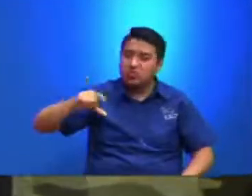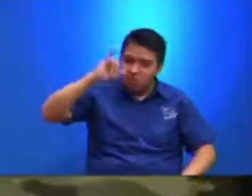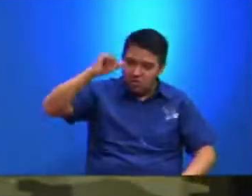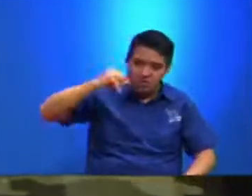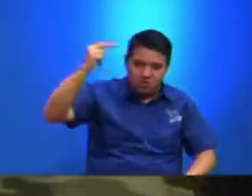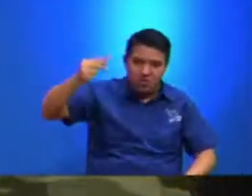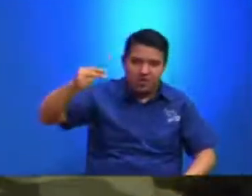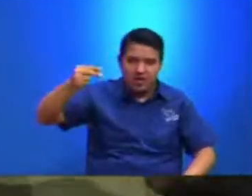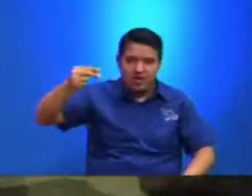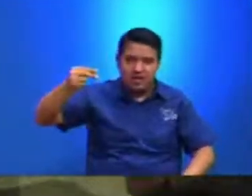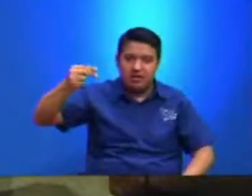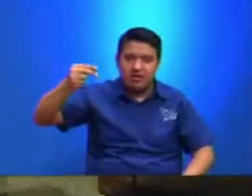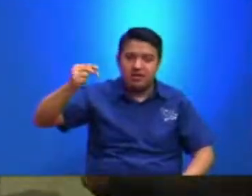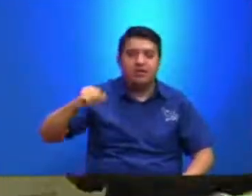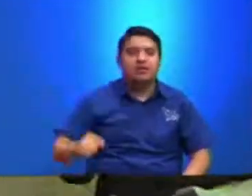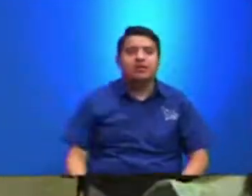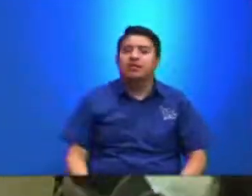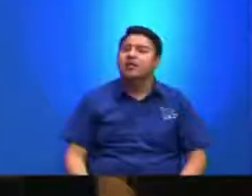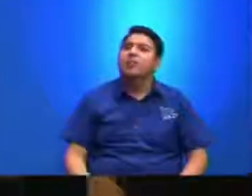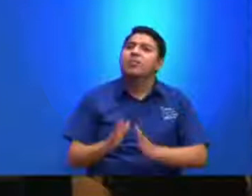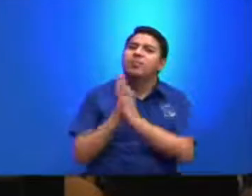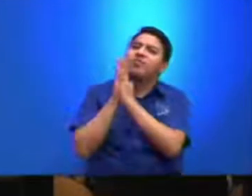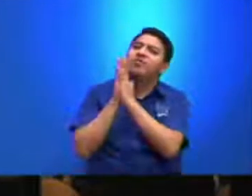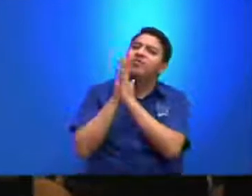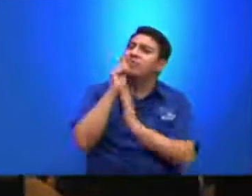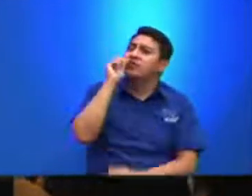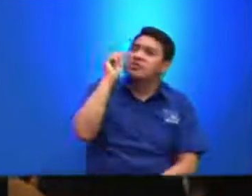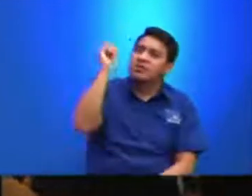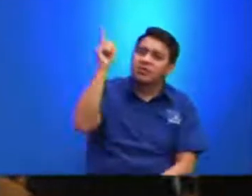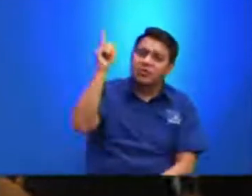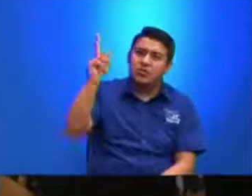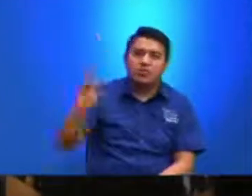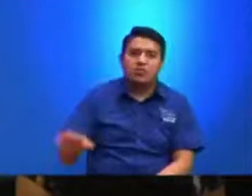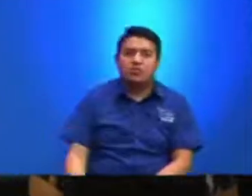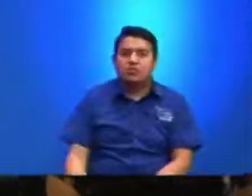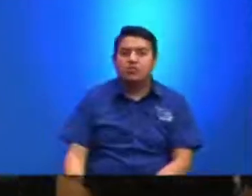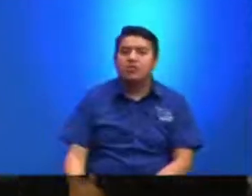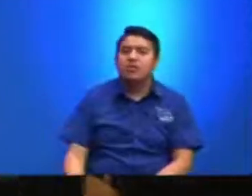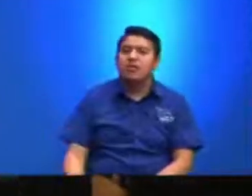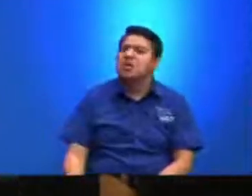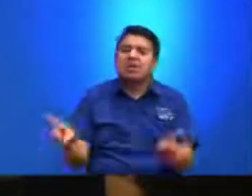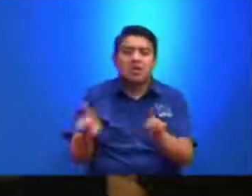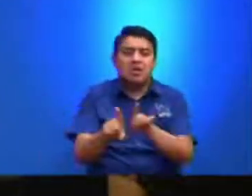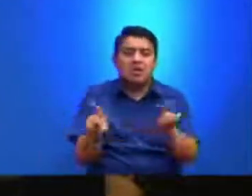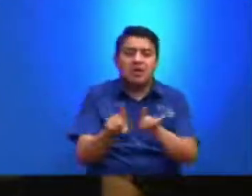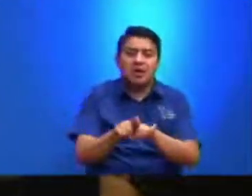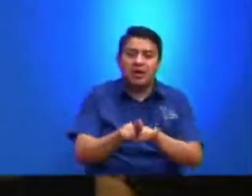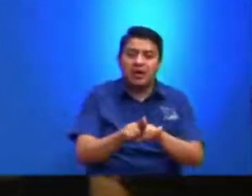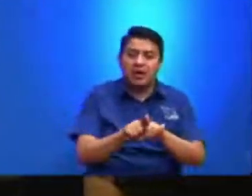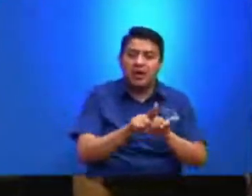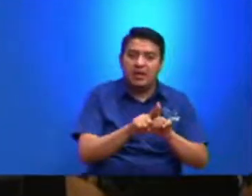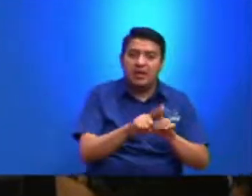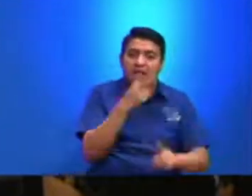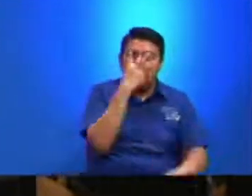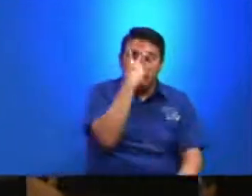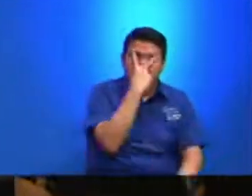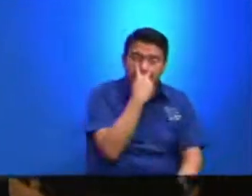ejércitos. Oh Señor, como aquel ciego te gritaba,